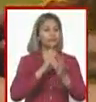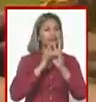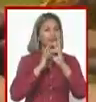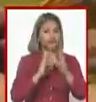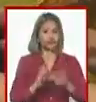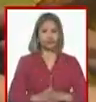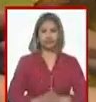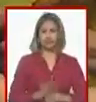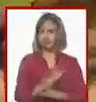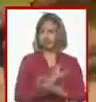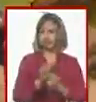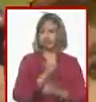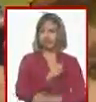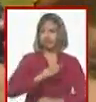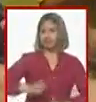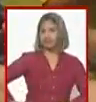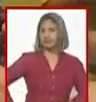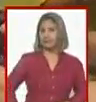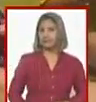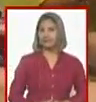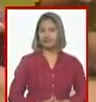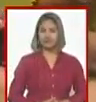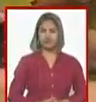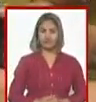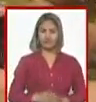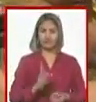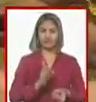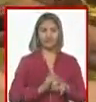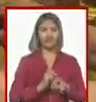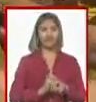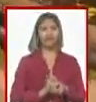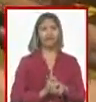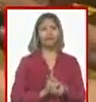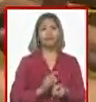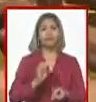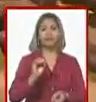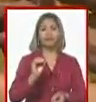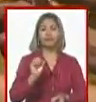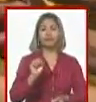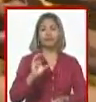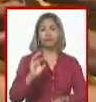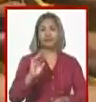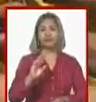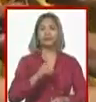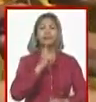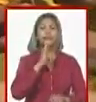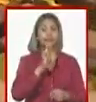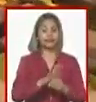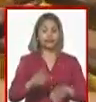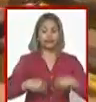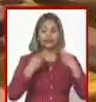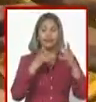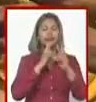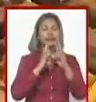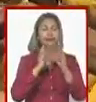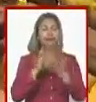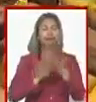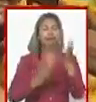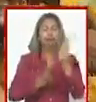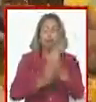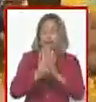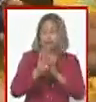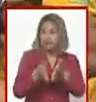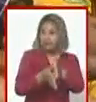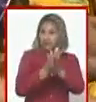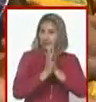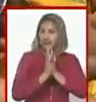no hemos tenido de la gobernación del doctor oscar urenda no se comprometió en darnos respuestas sobre los avances de